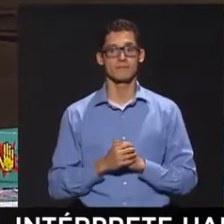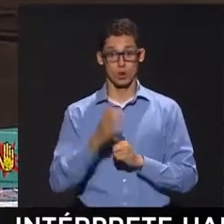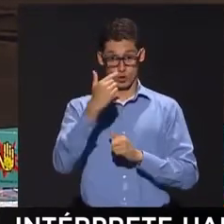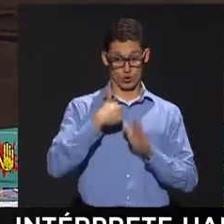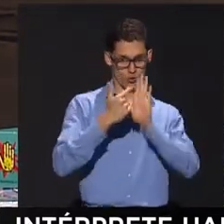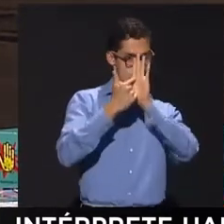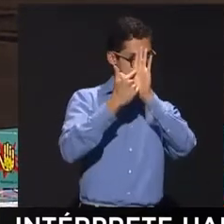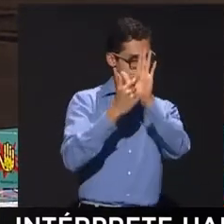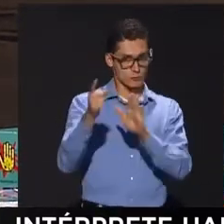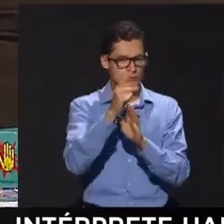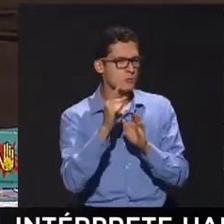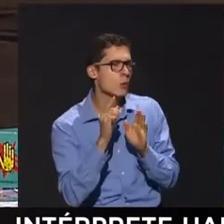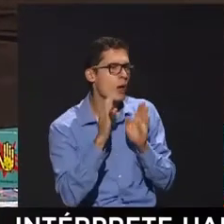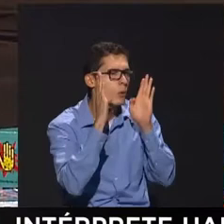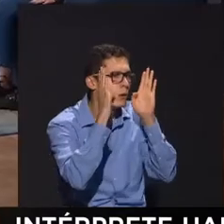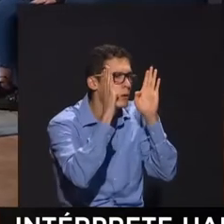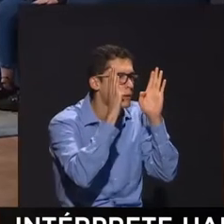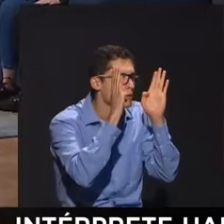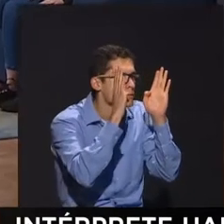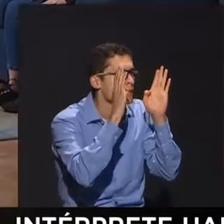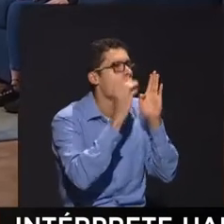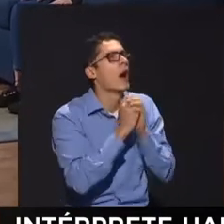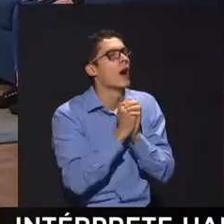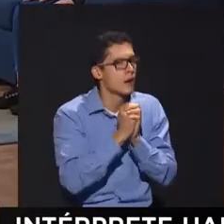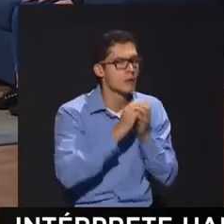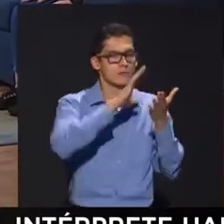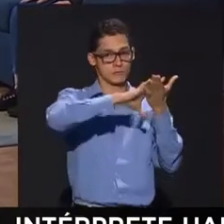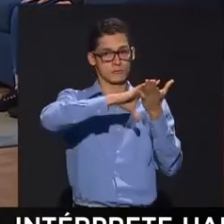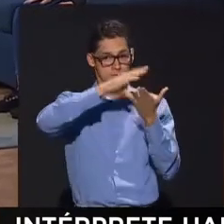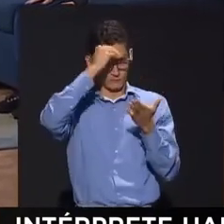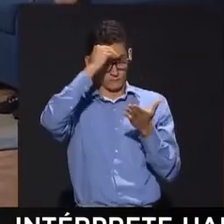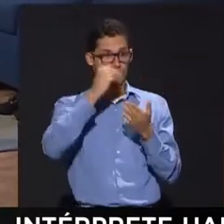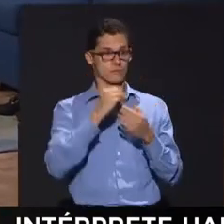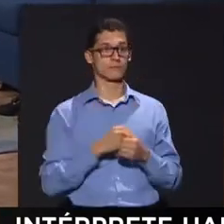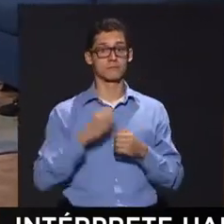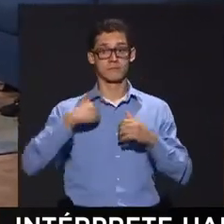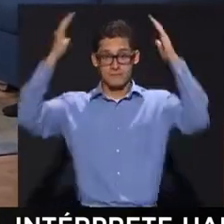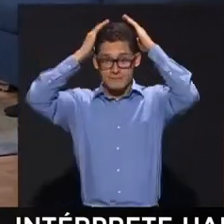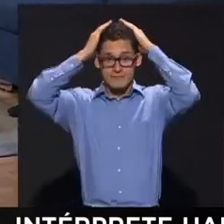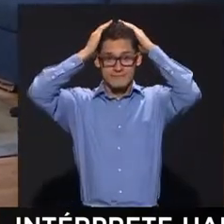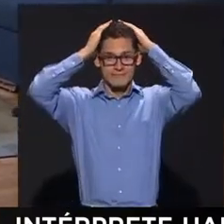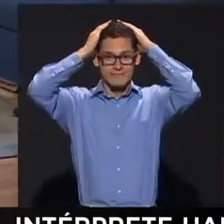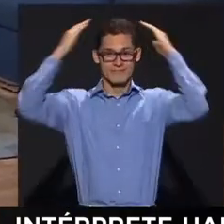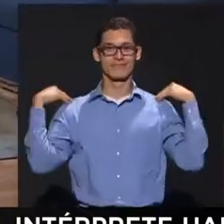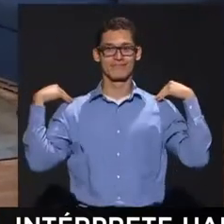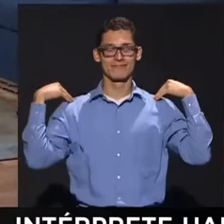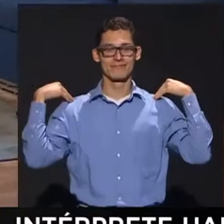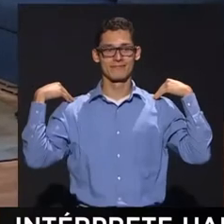¿Ok? ¿Estamos de acuerdo? Estamos. Ok. Manos en la cabeza, en los